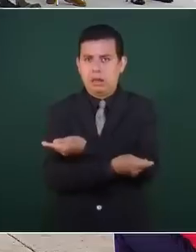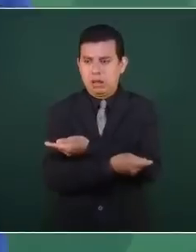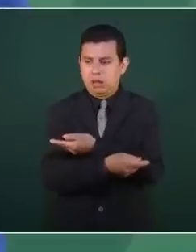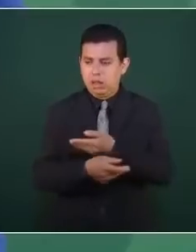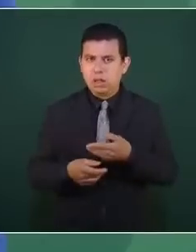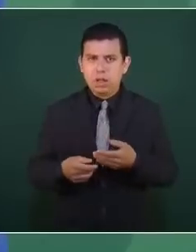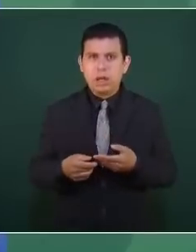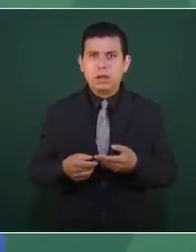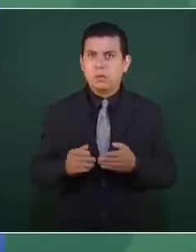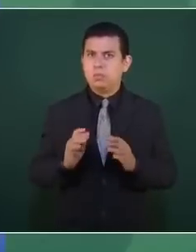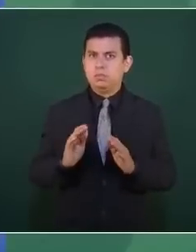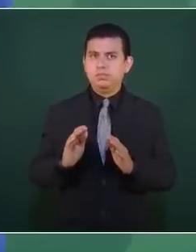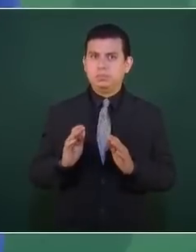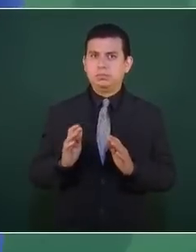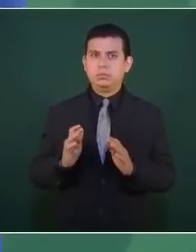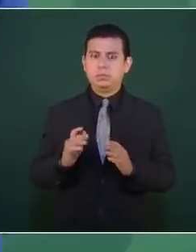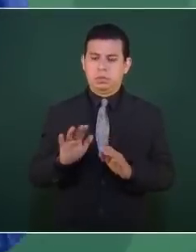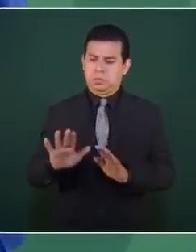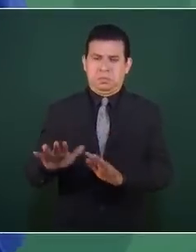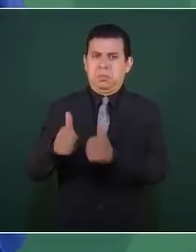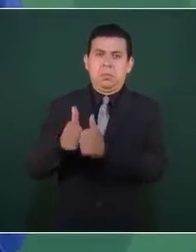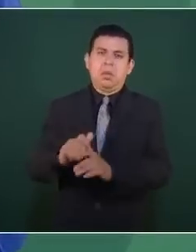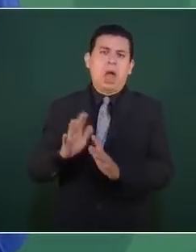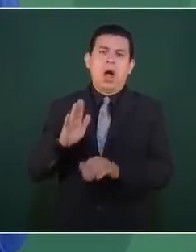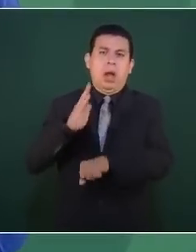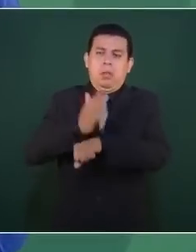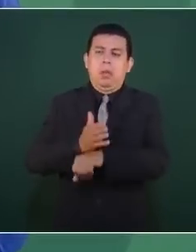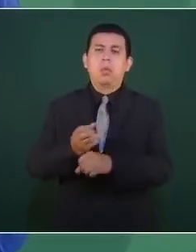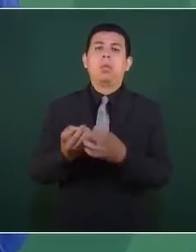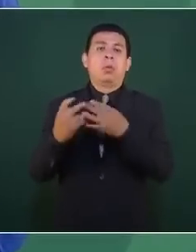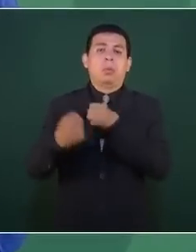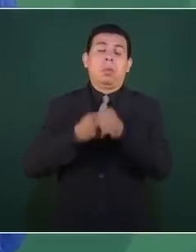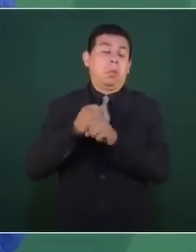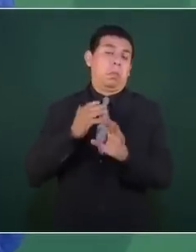Y entonces ahí te quedas.